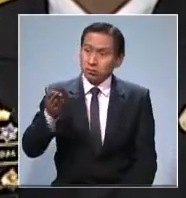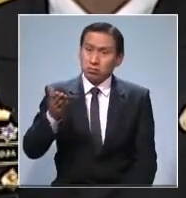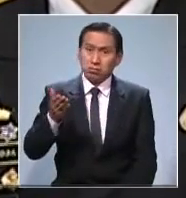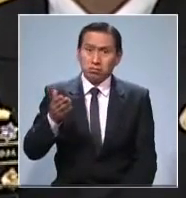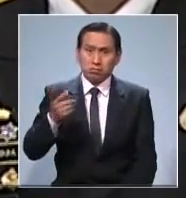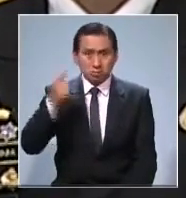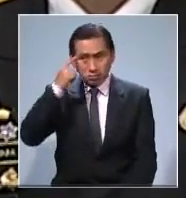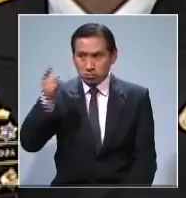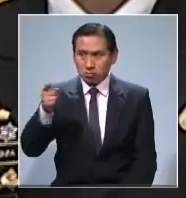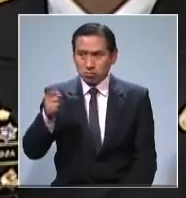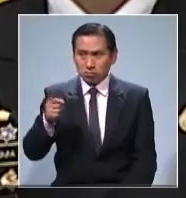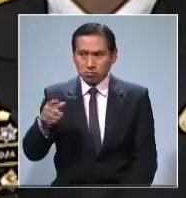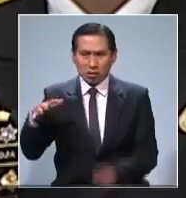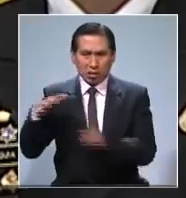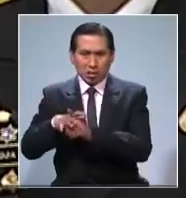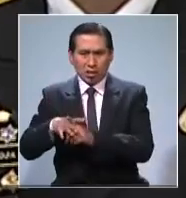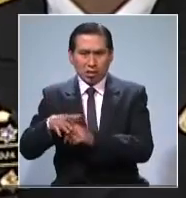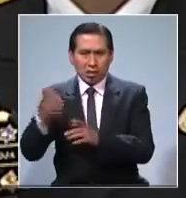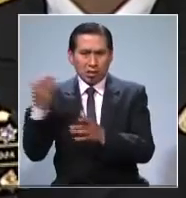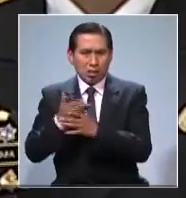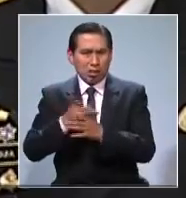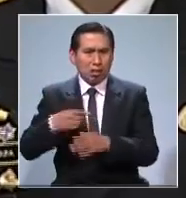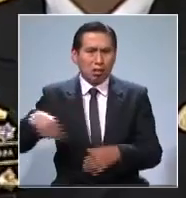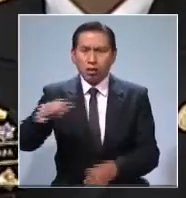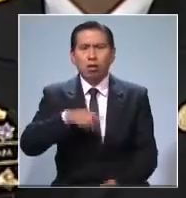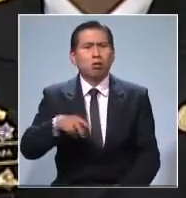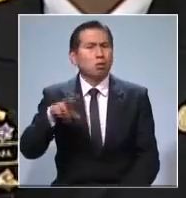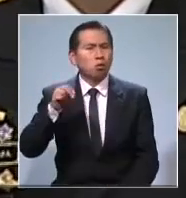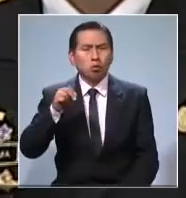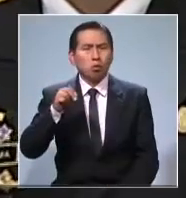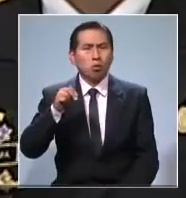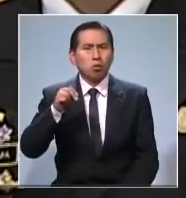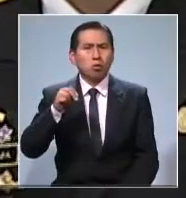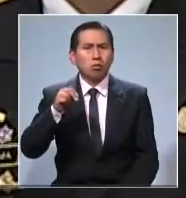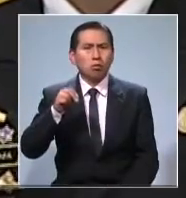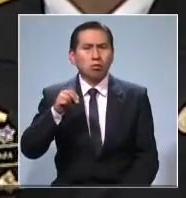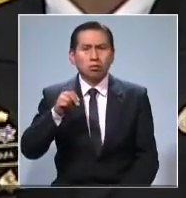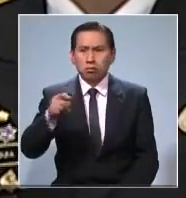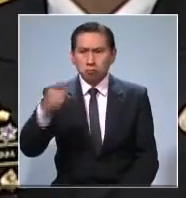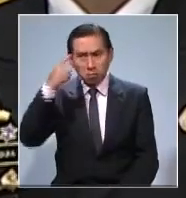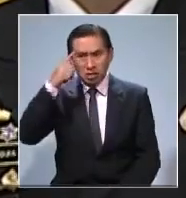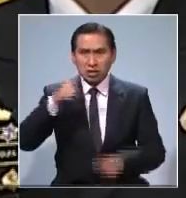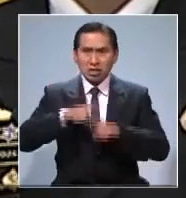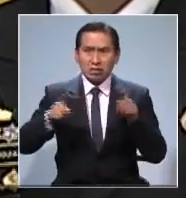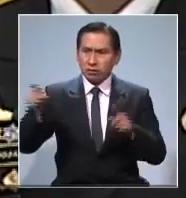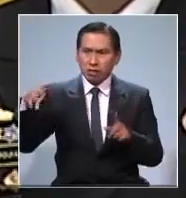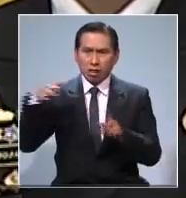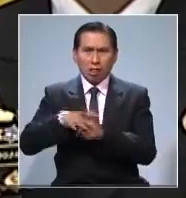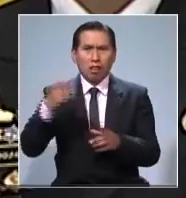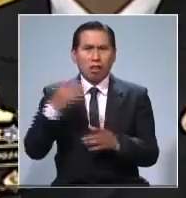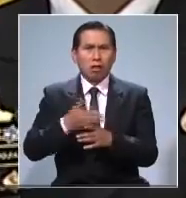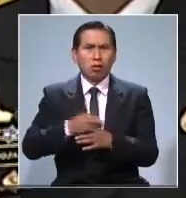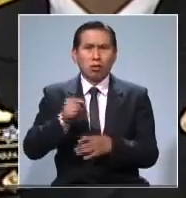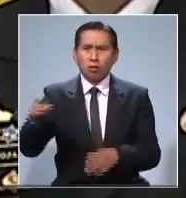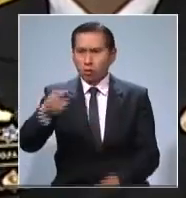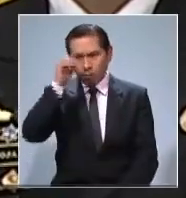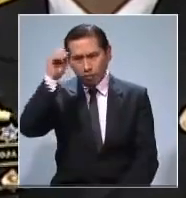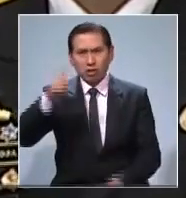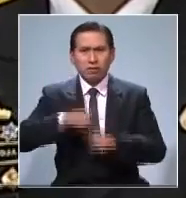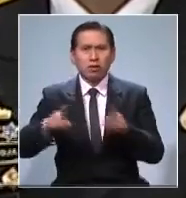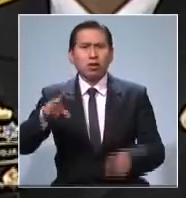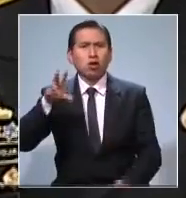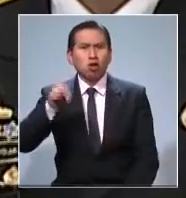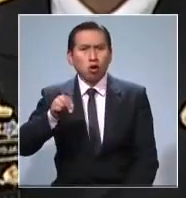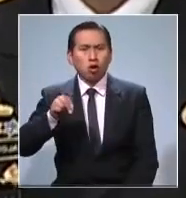un instrumento de persecuciones al que piensa diferente, al que opina